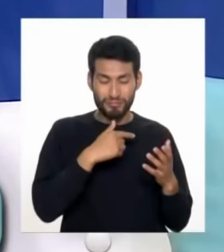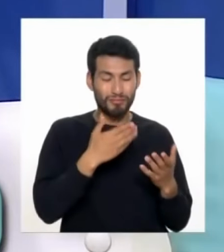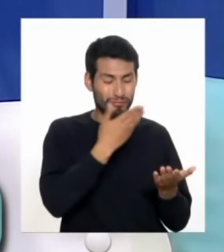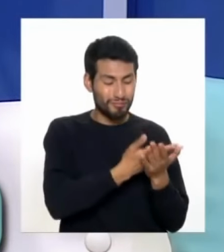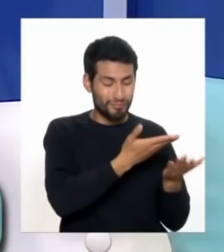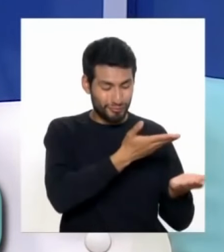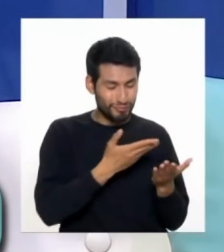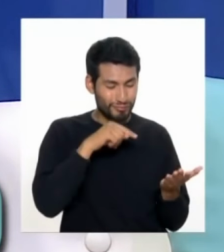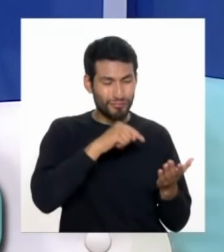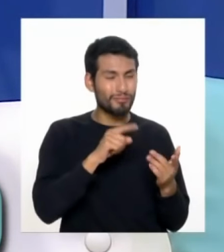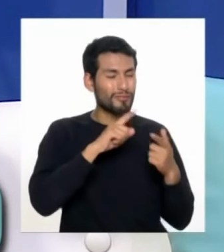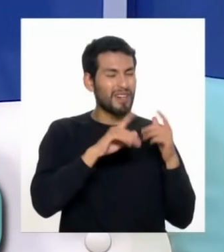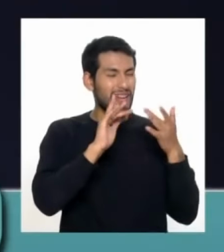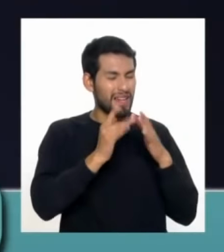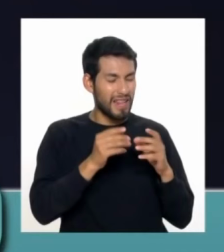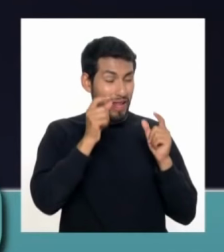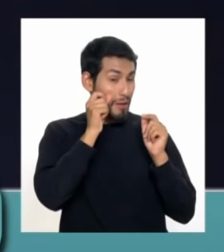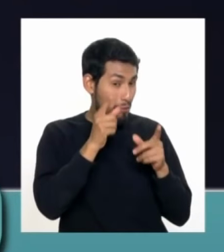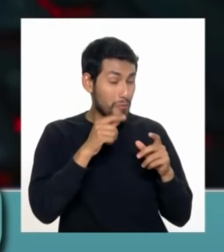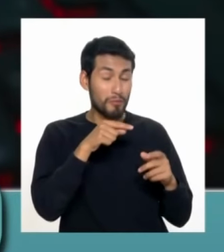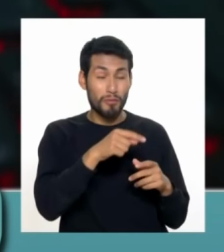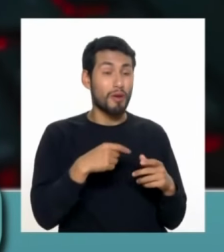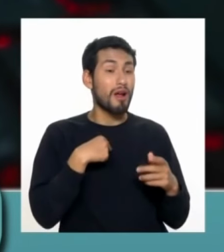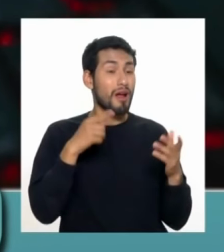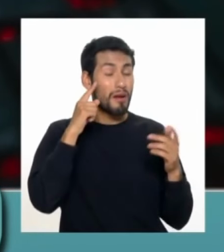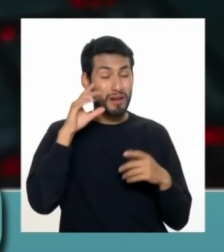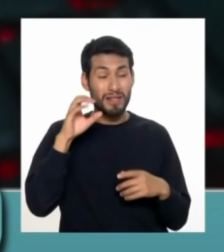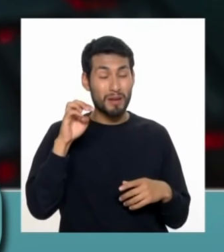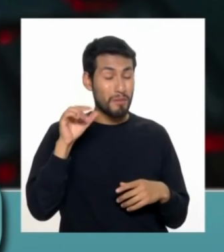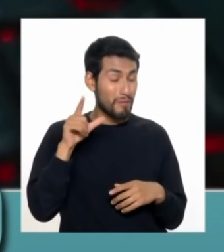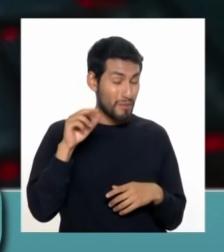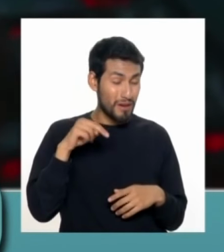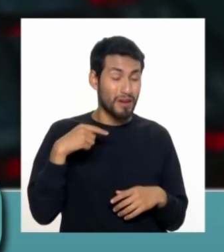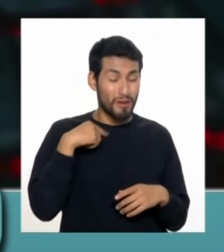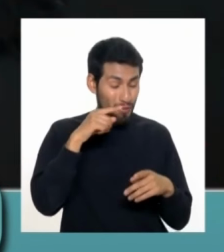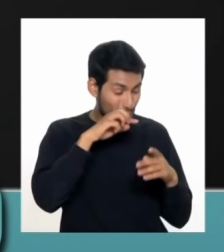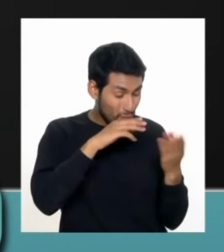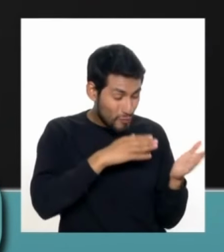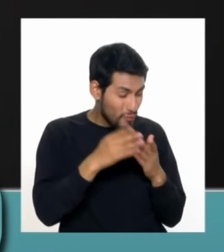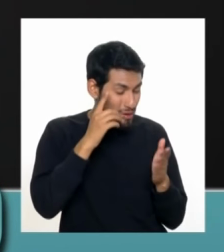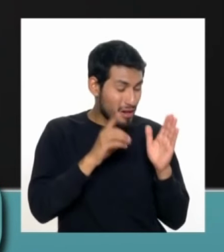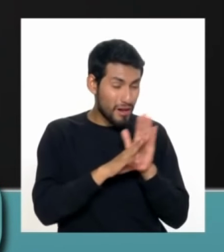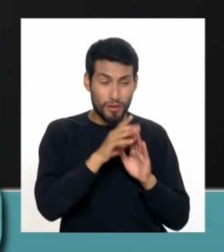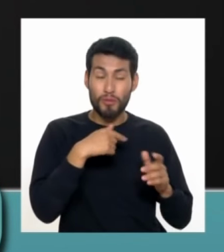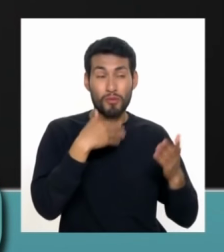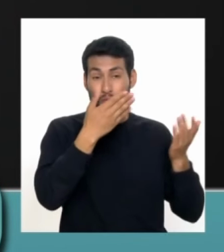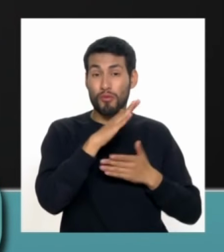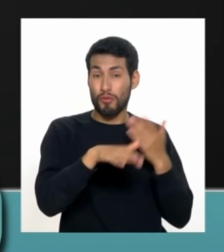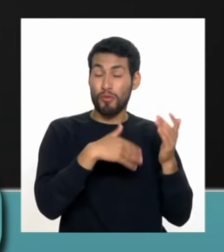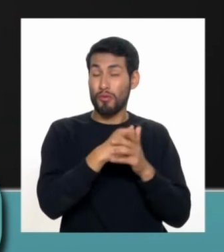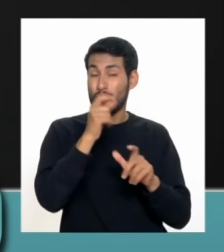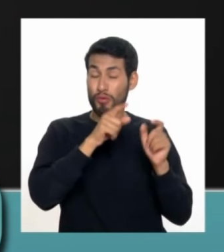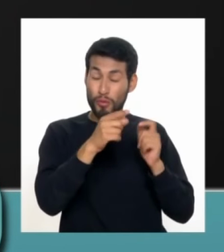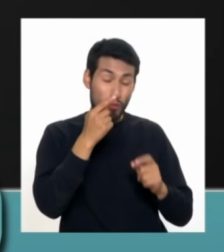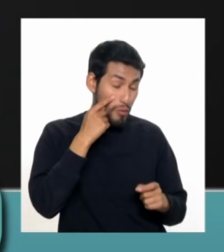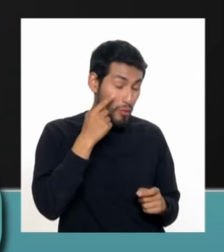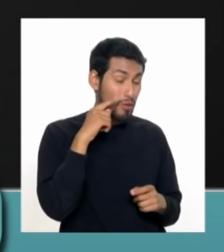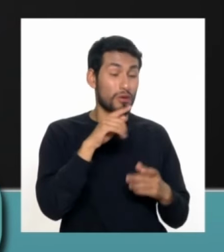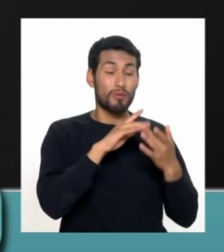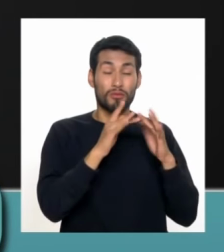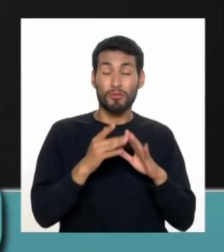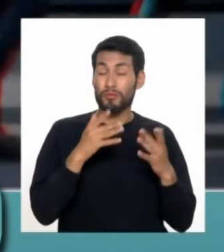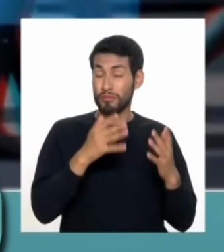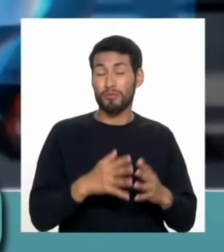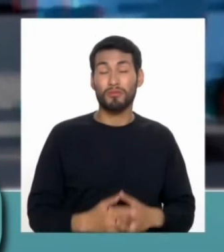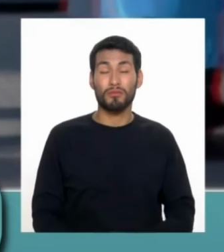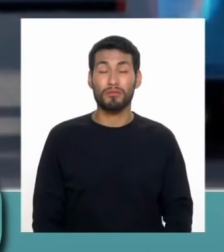interesante, todo el tema digital. Como CEPLAN trabajamos en una agenda de desarrollo. Me gustaría invitarlos a todo el público a que puedan conocer nuestras redes